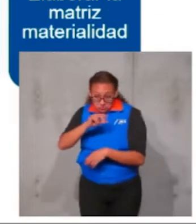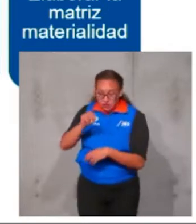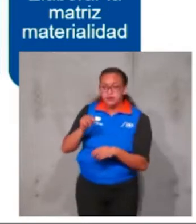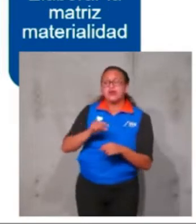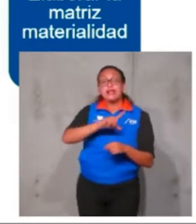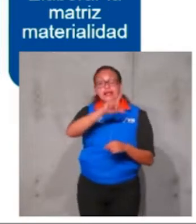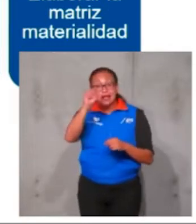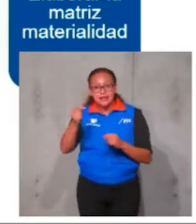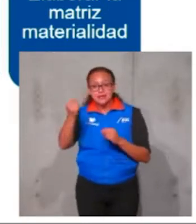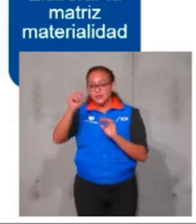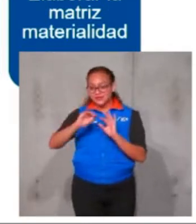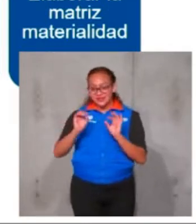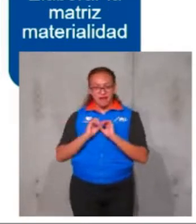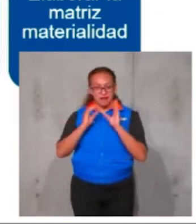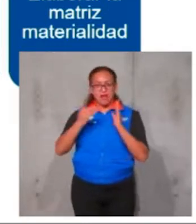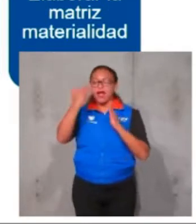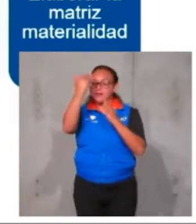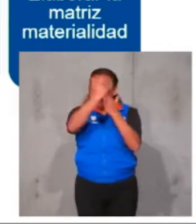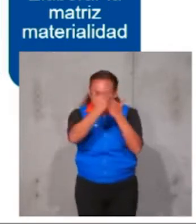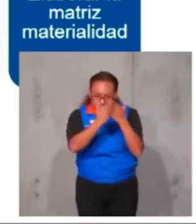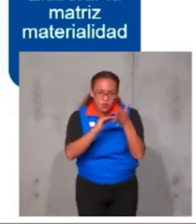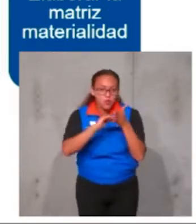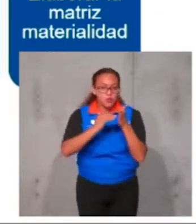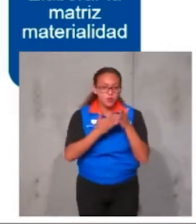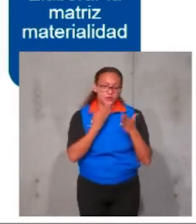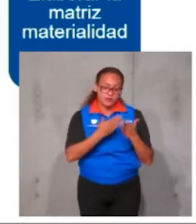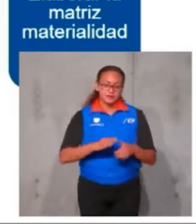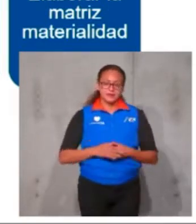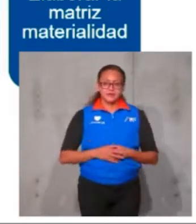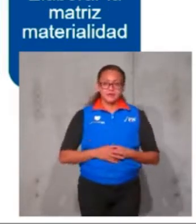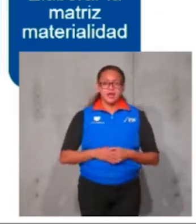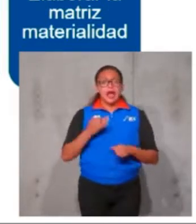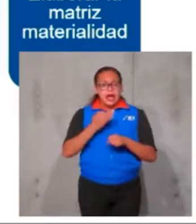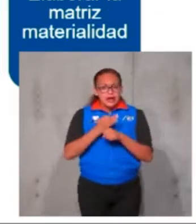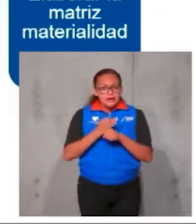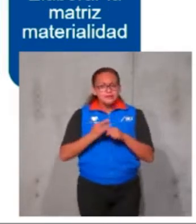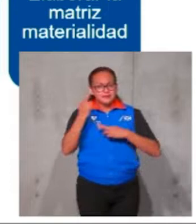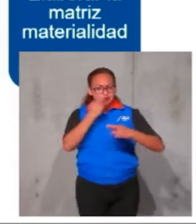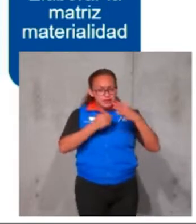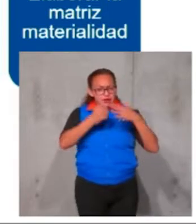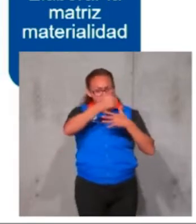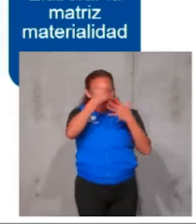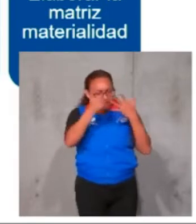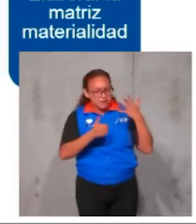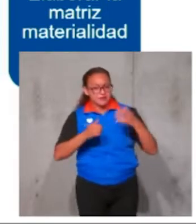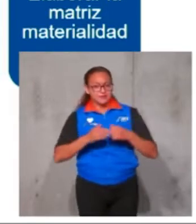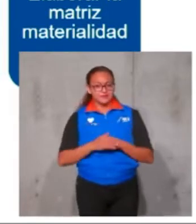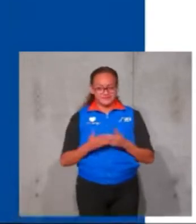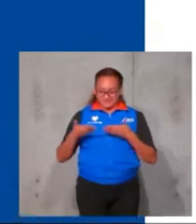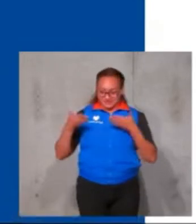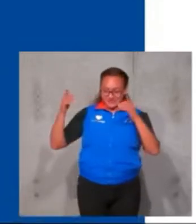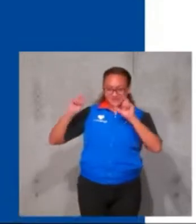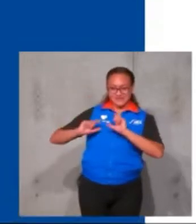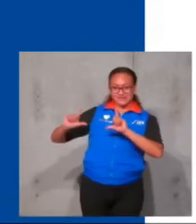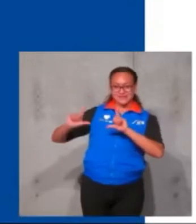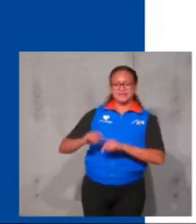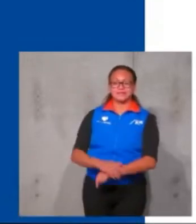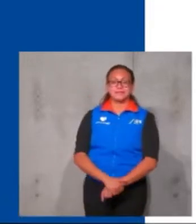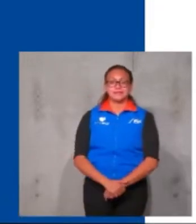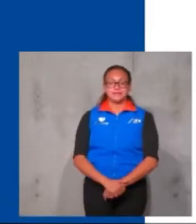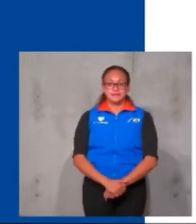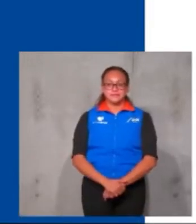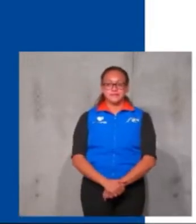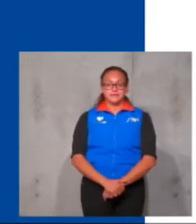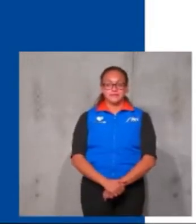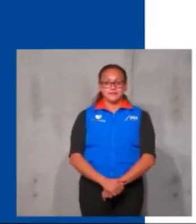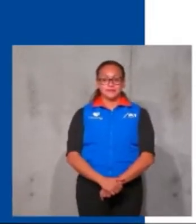asuntos relevantes y elaborar la matriz de materialidad. Ahorita vamos a ir viendo cada uno de esos procesos. Siguiente, por